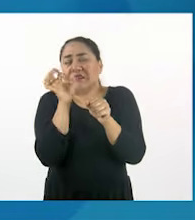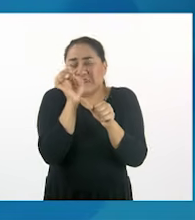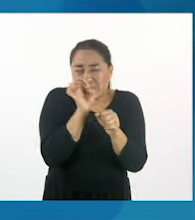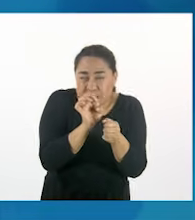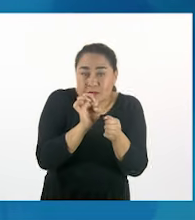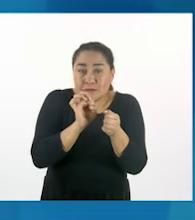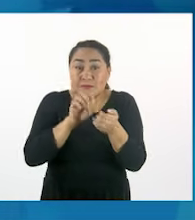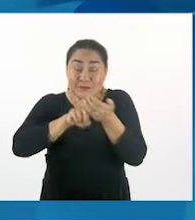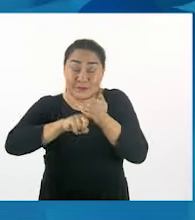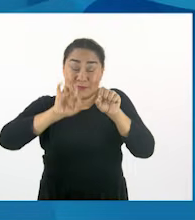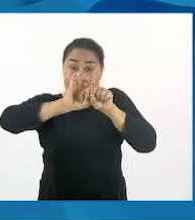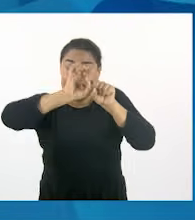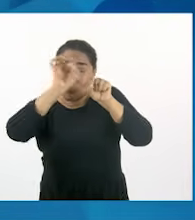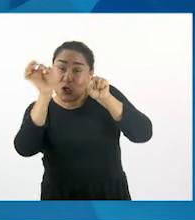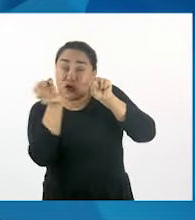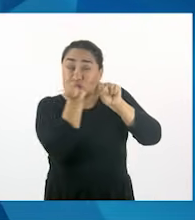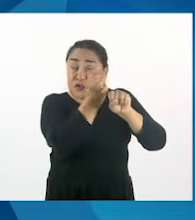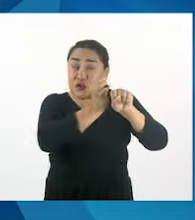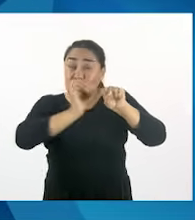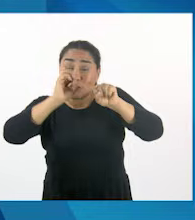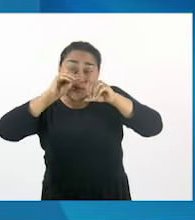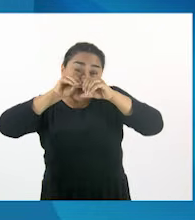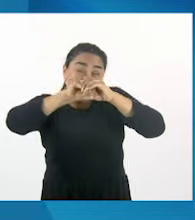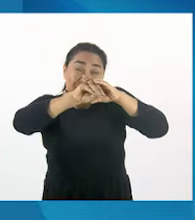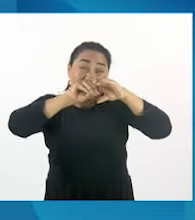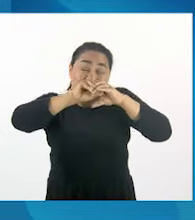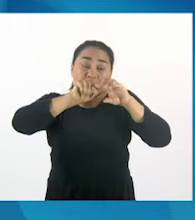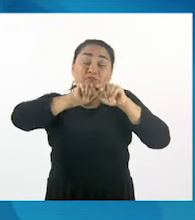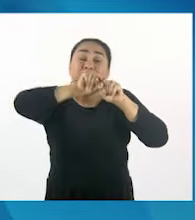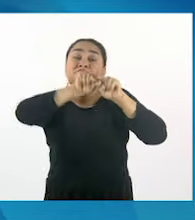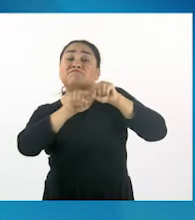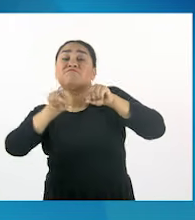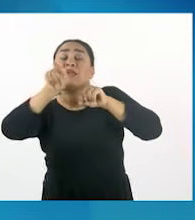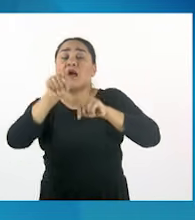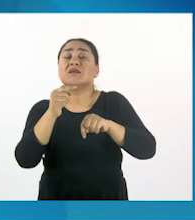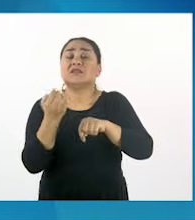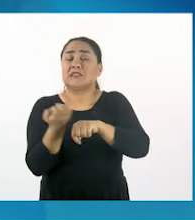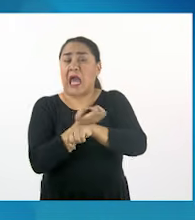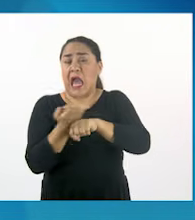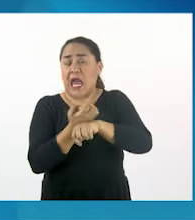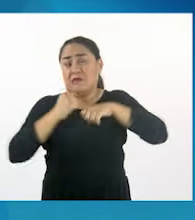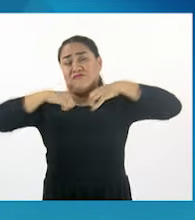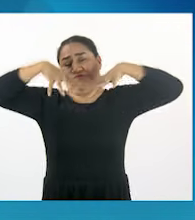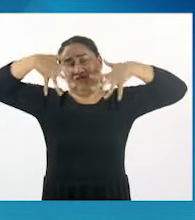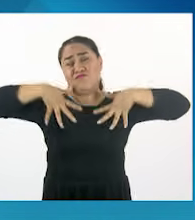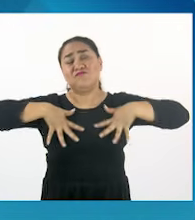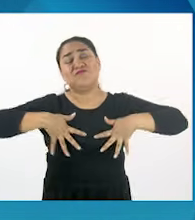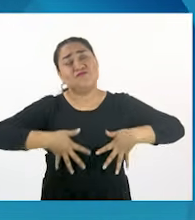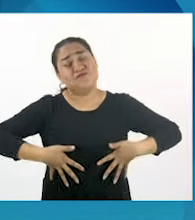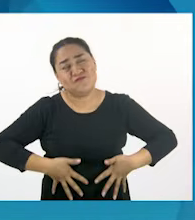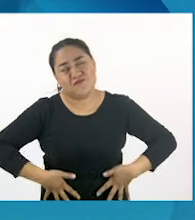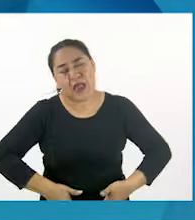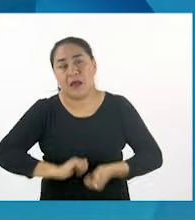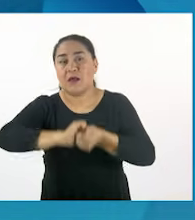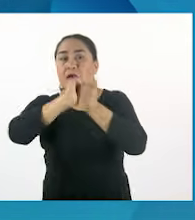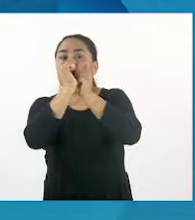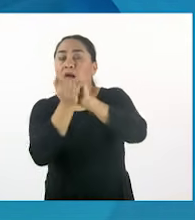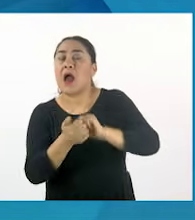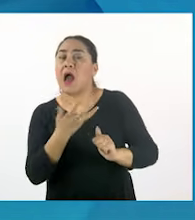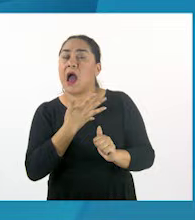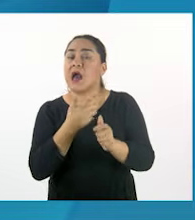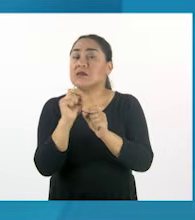a través del intestino delgado y pasan a la sangre que los lleva a todas partes del cuerpo para producir